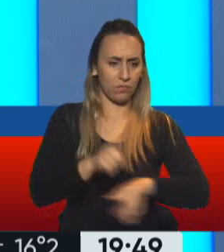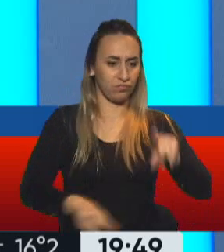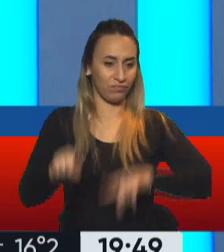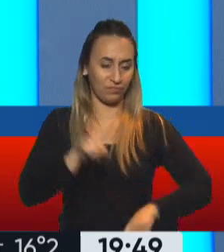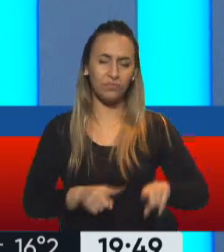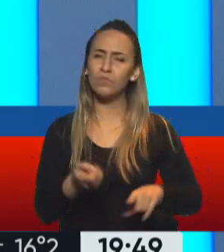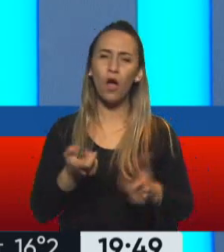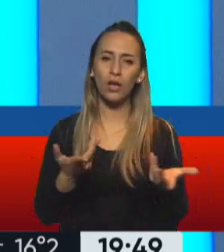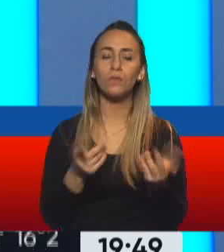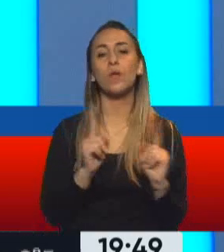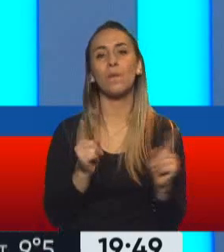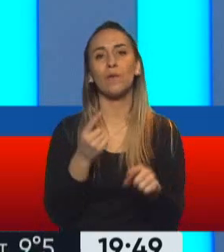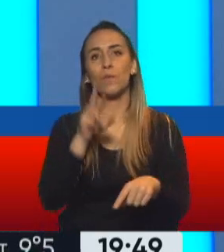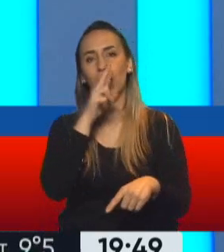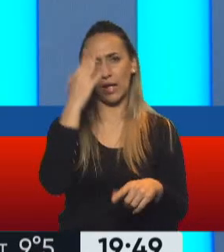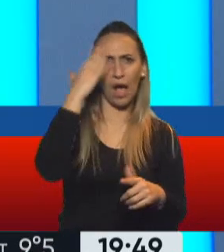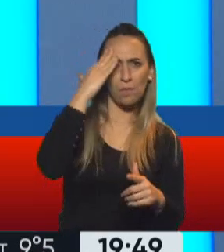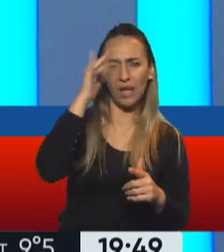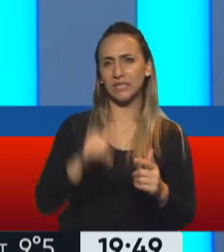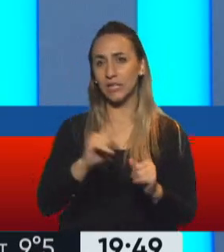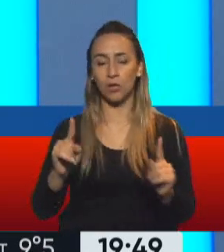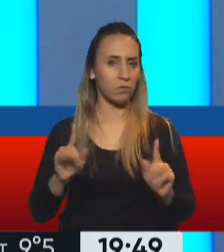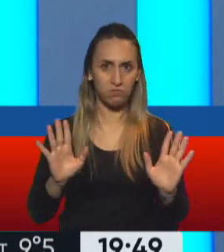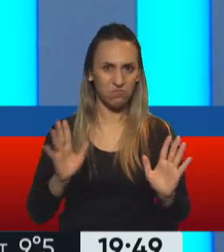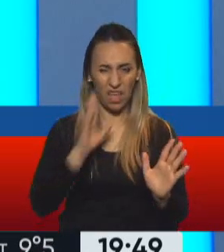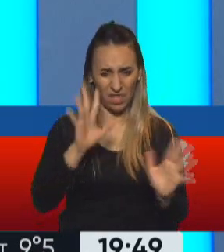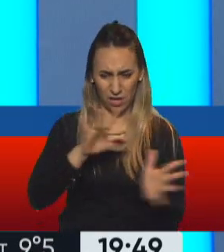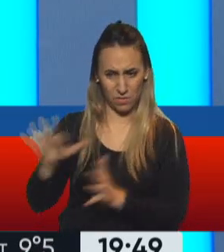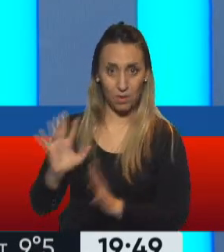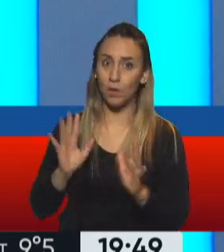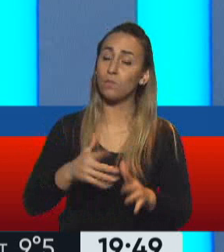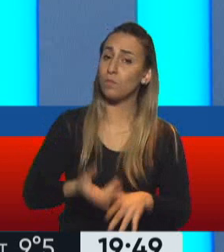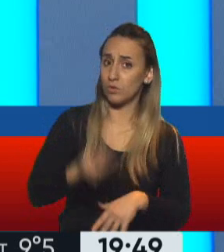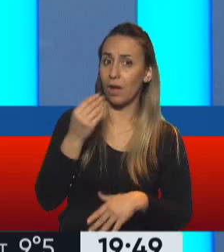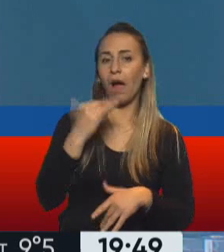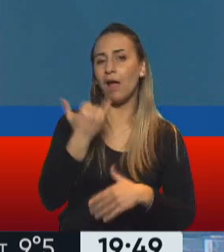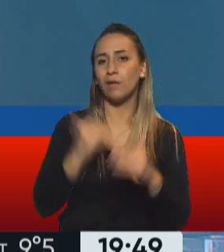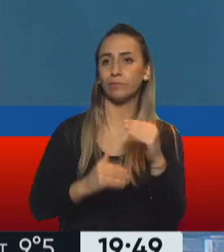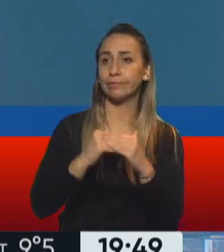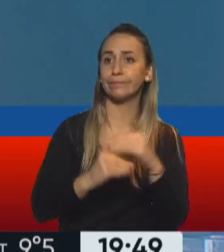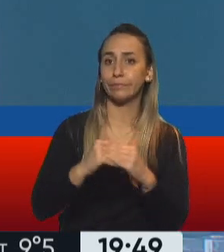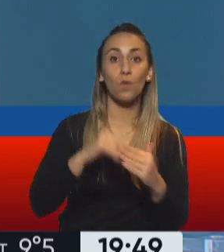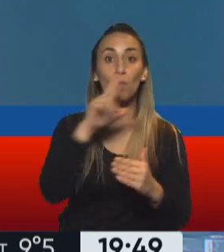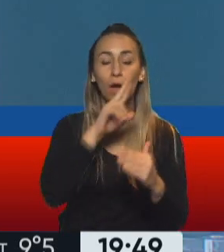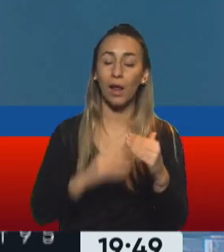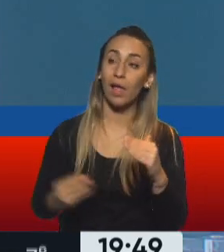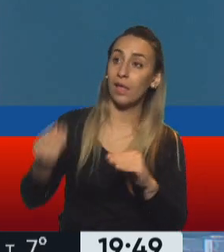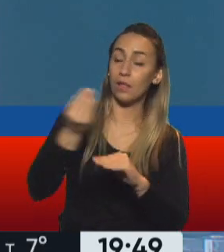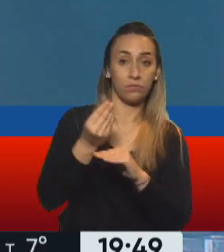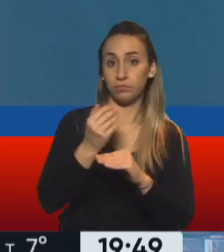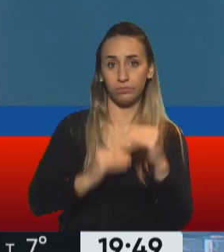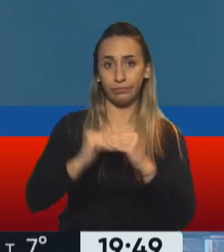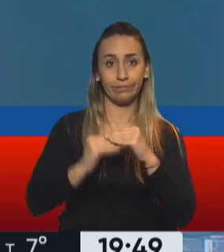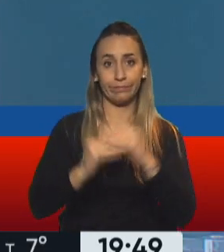tiene que ver con la capacidad por ese famoso techo de cristal que impide que lleguen a la toma de decisiones en exceso y uno de los